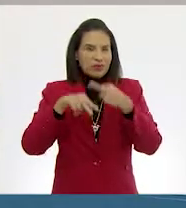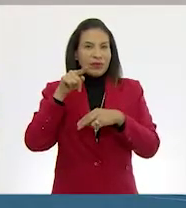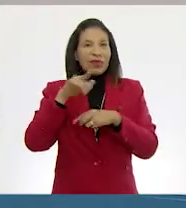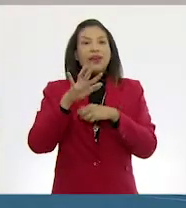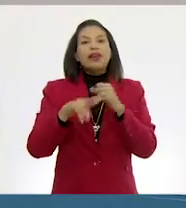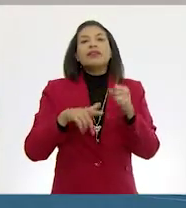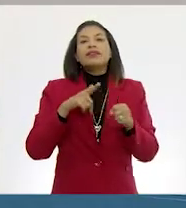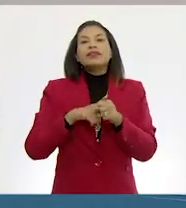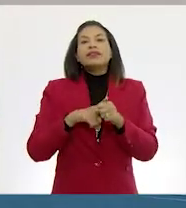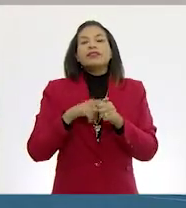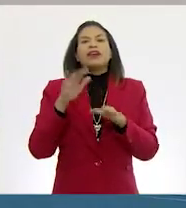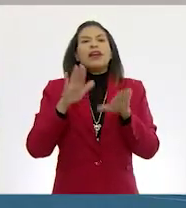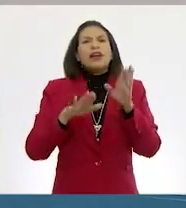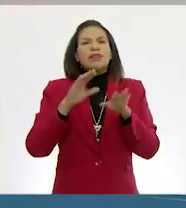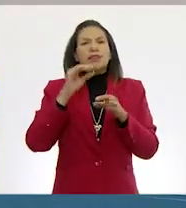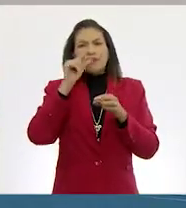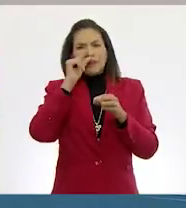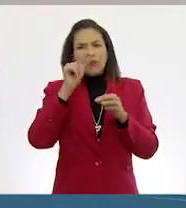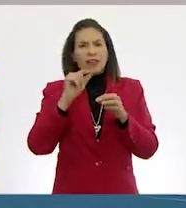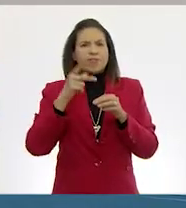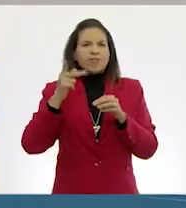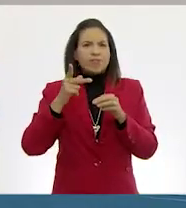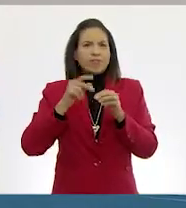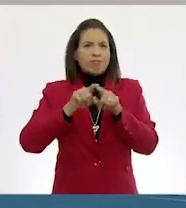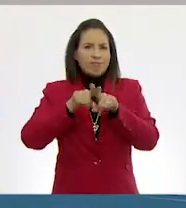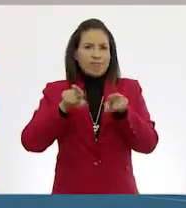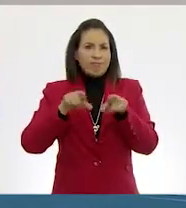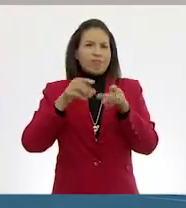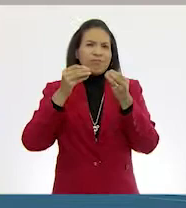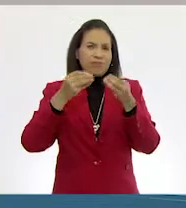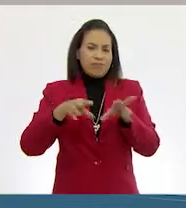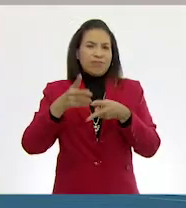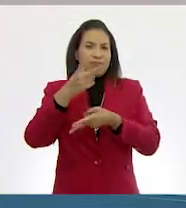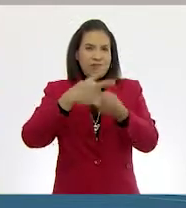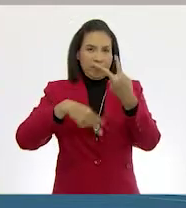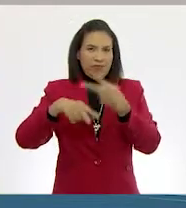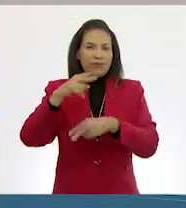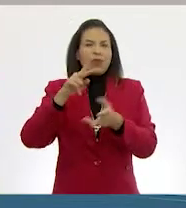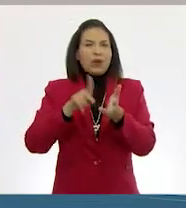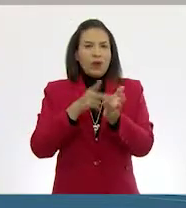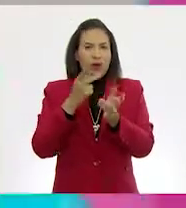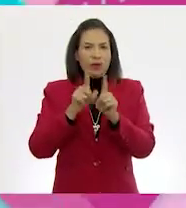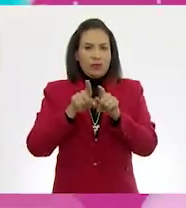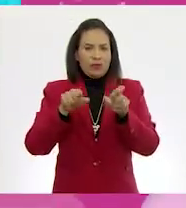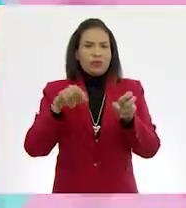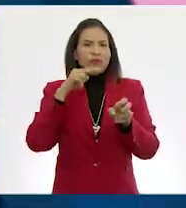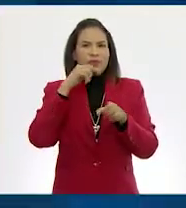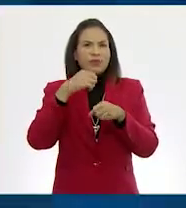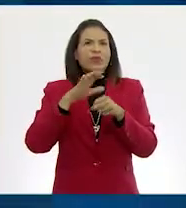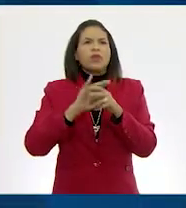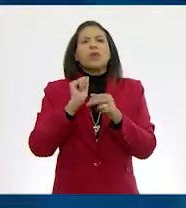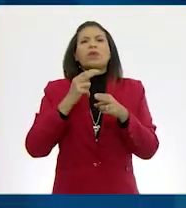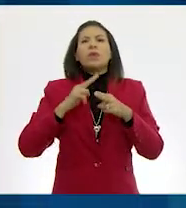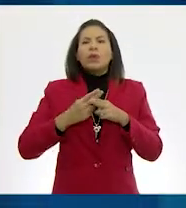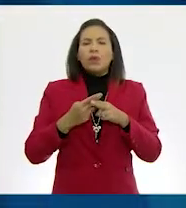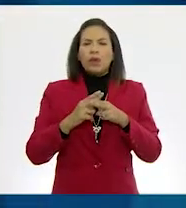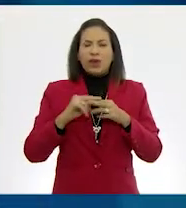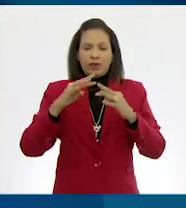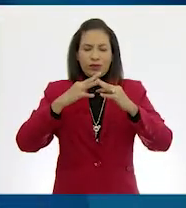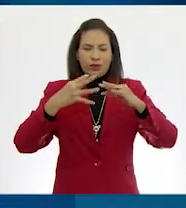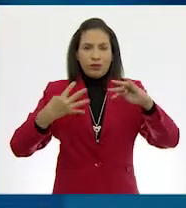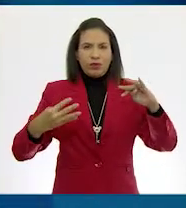animales pierden una extremidad son capaces de regenerar en cuestión de semanas sus huesos músculos